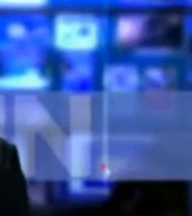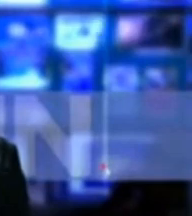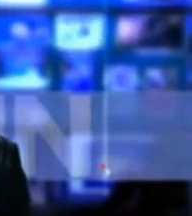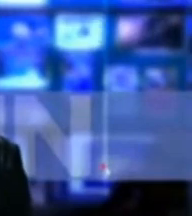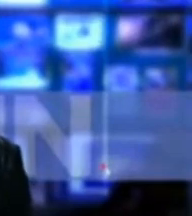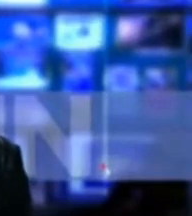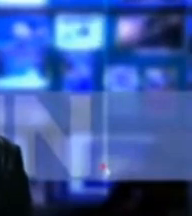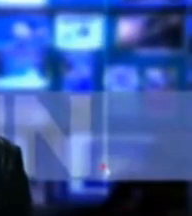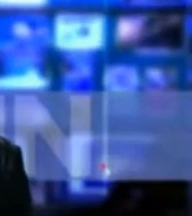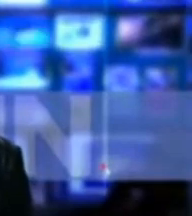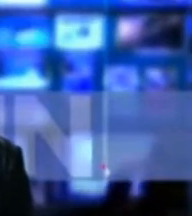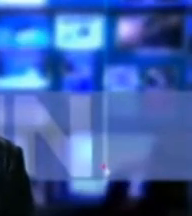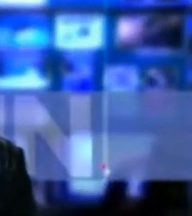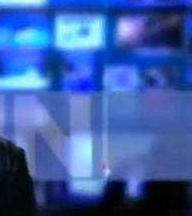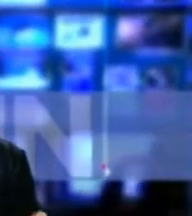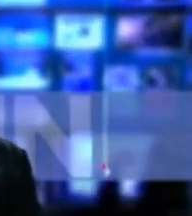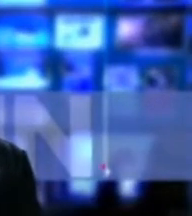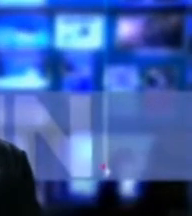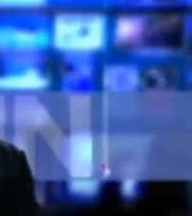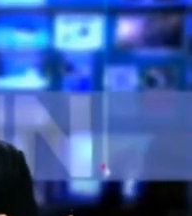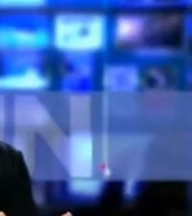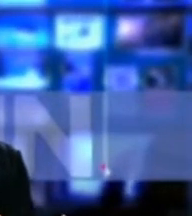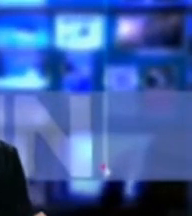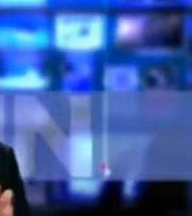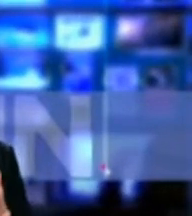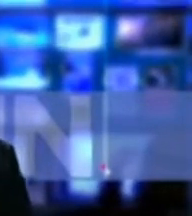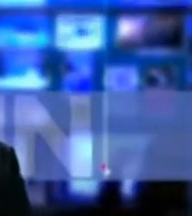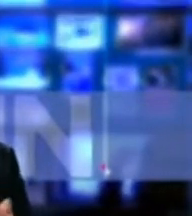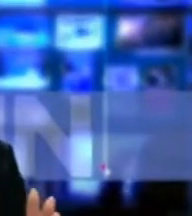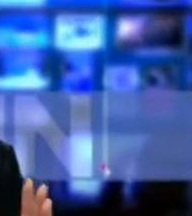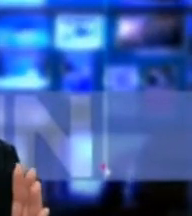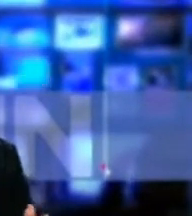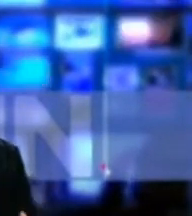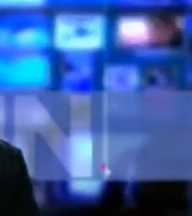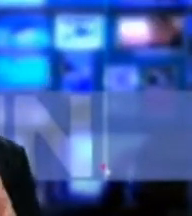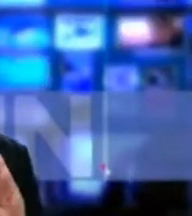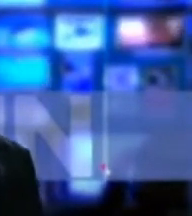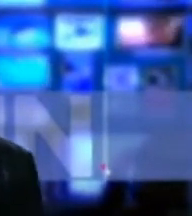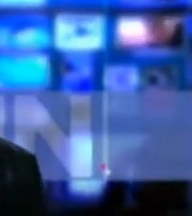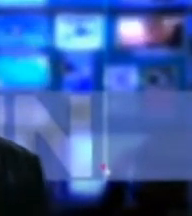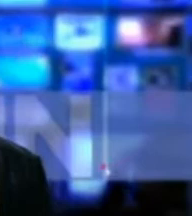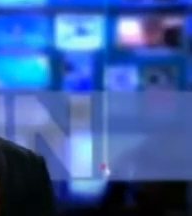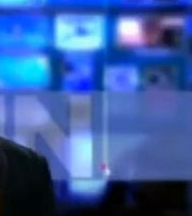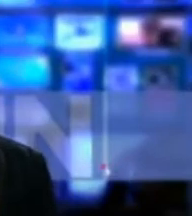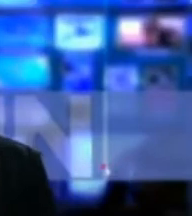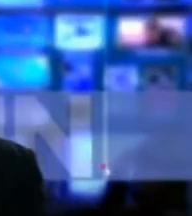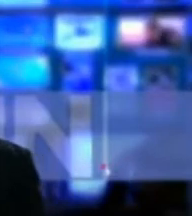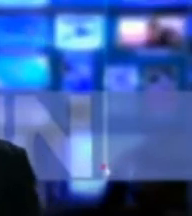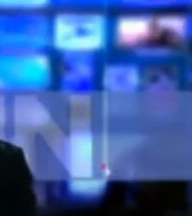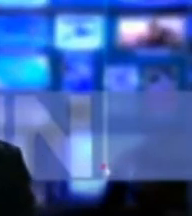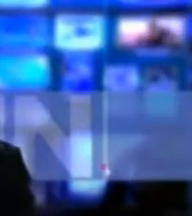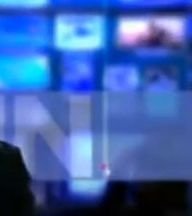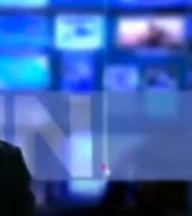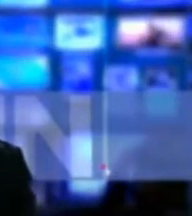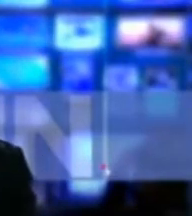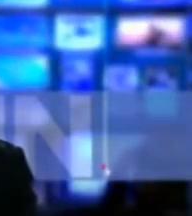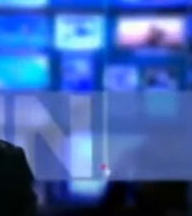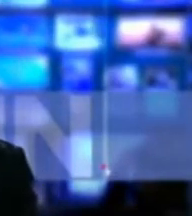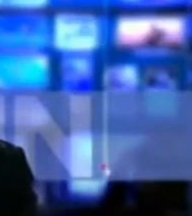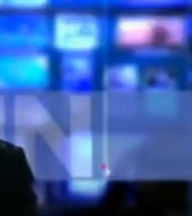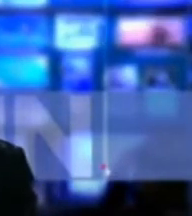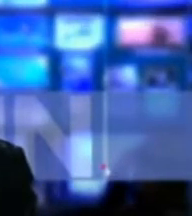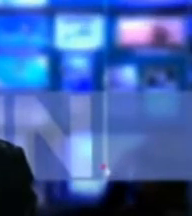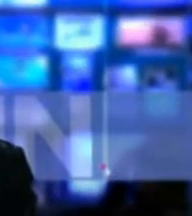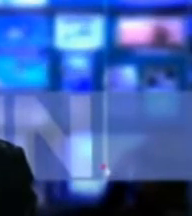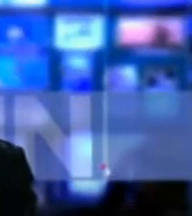consecuencias tremendas, porque Estados Unidos en este momento tiene varios frentes abiertos y quisiera terminar primero este frente. Sí, sin